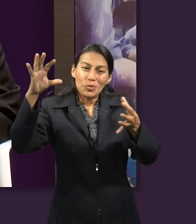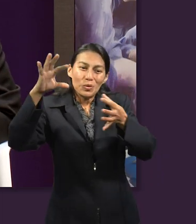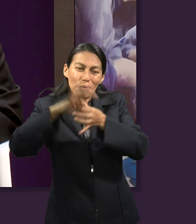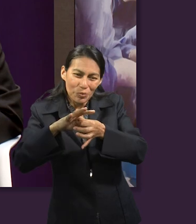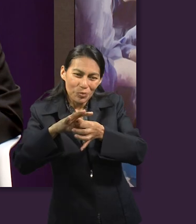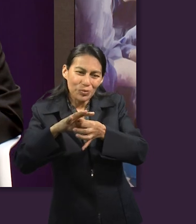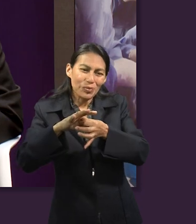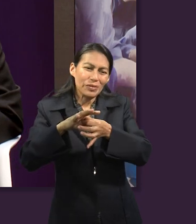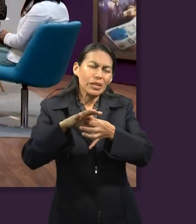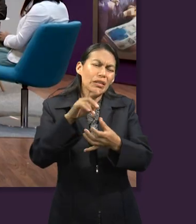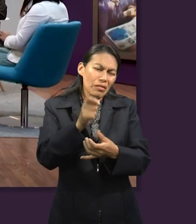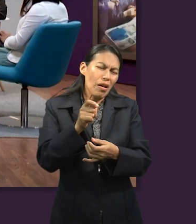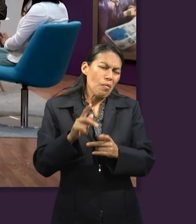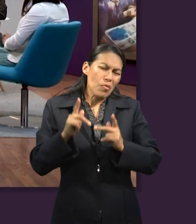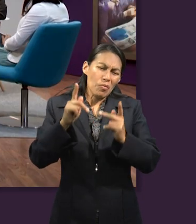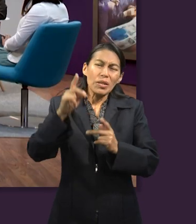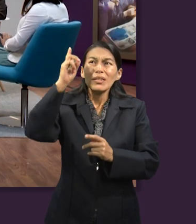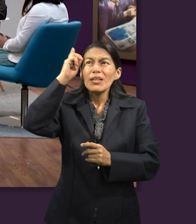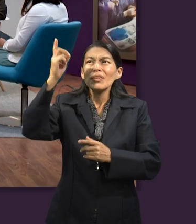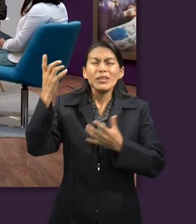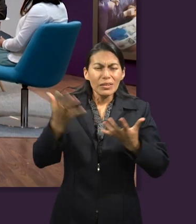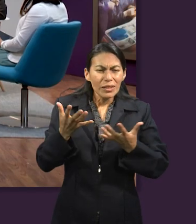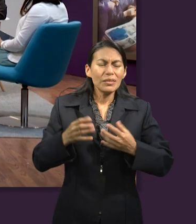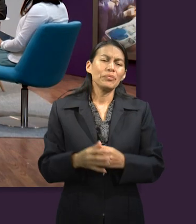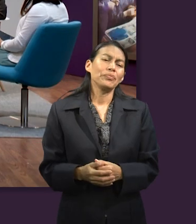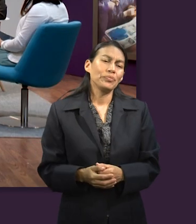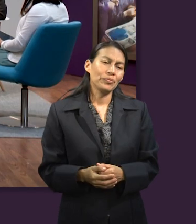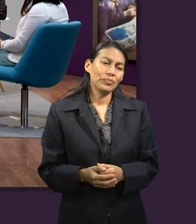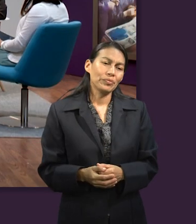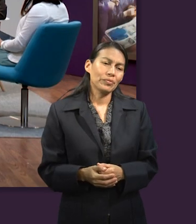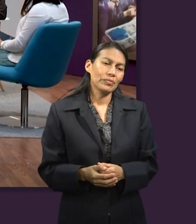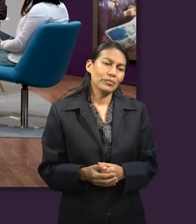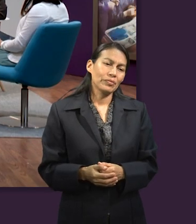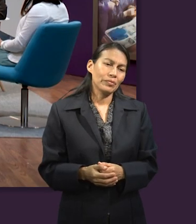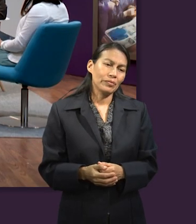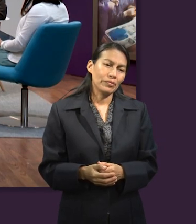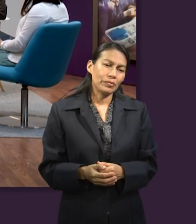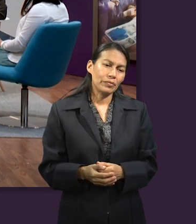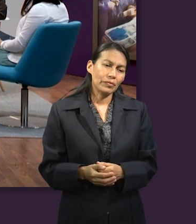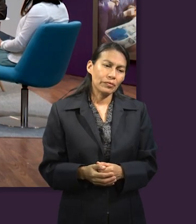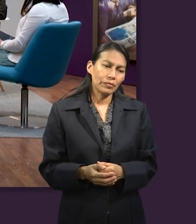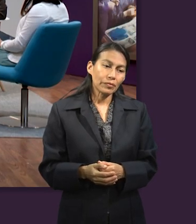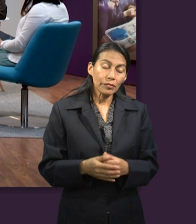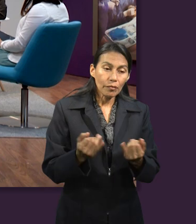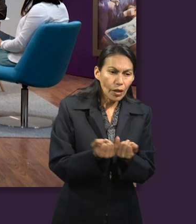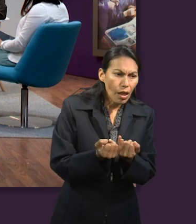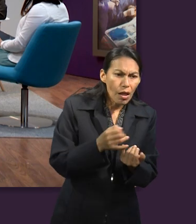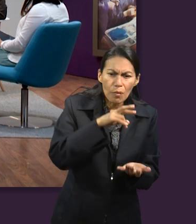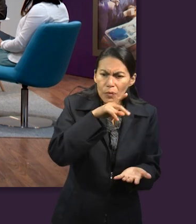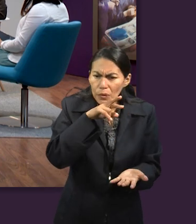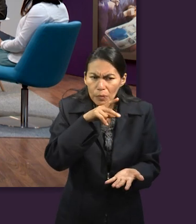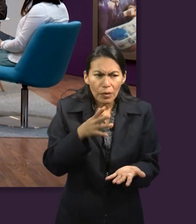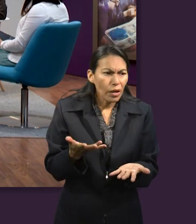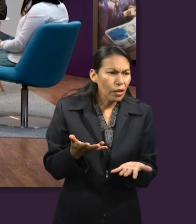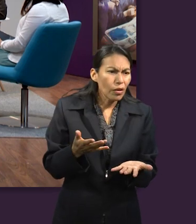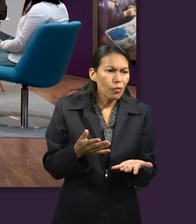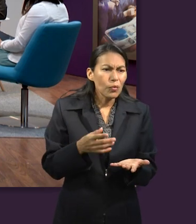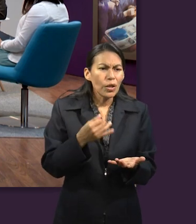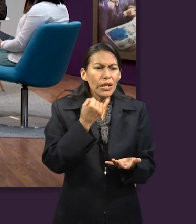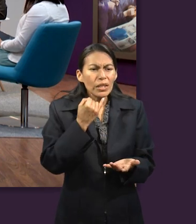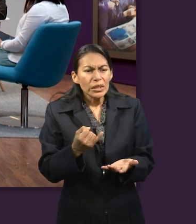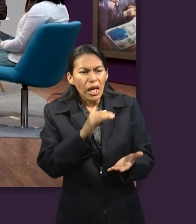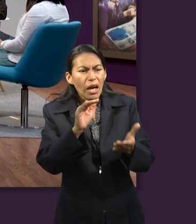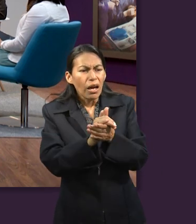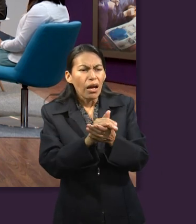que representaba la promesa que dios le había le había hecho y también en este caso pues estaba